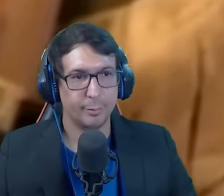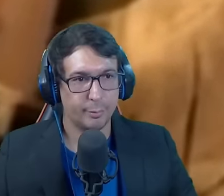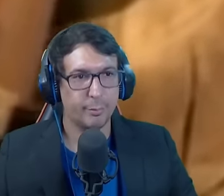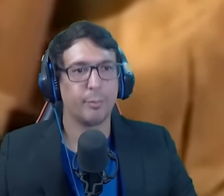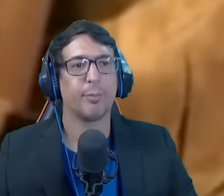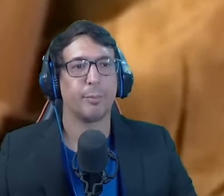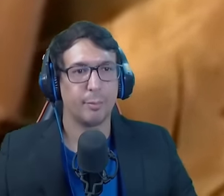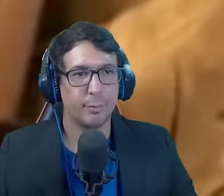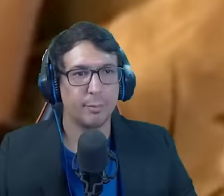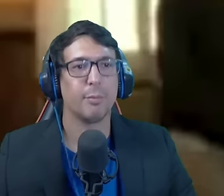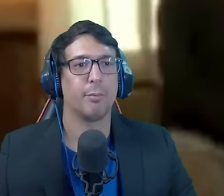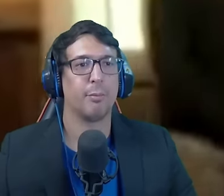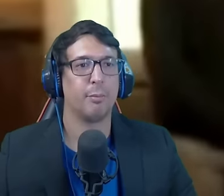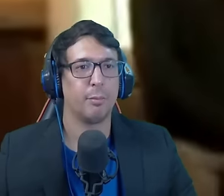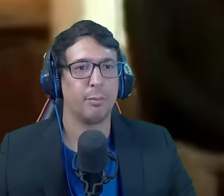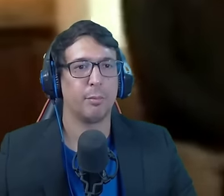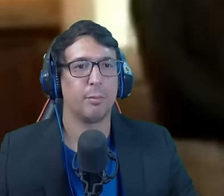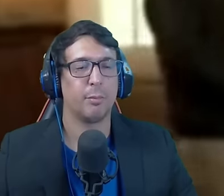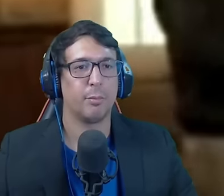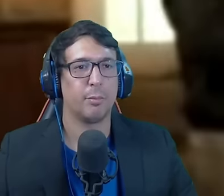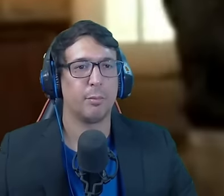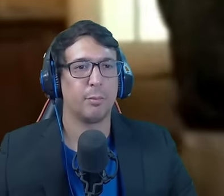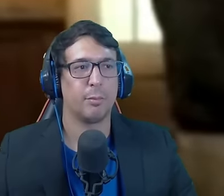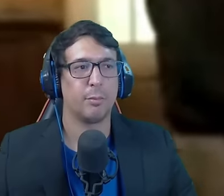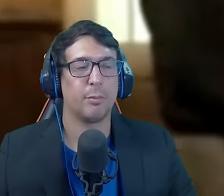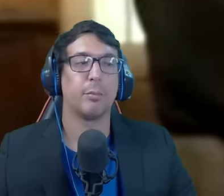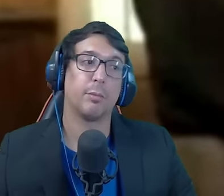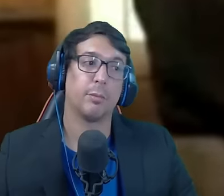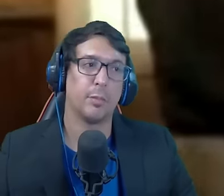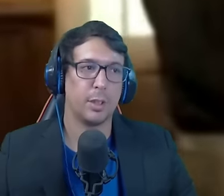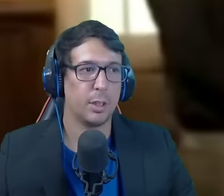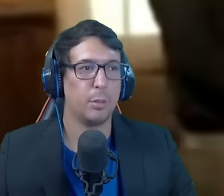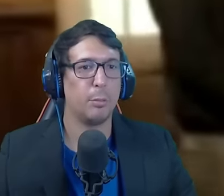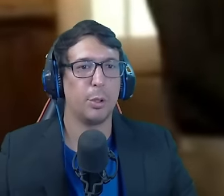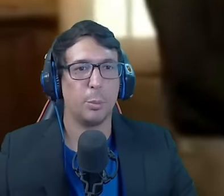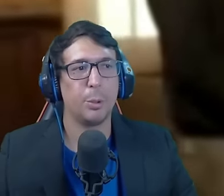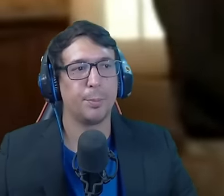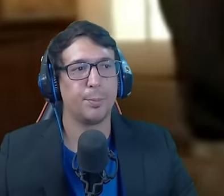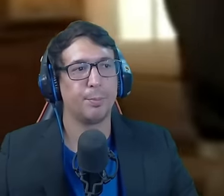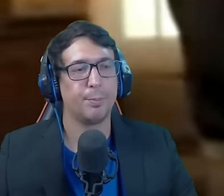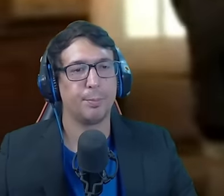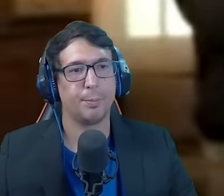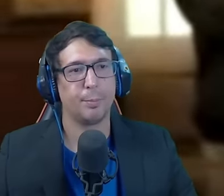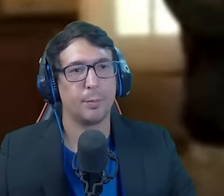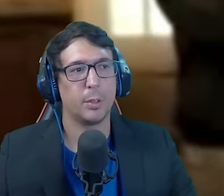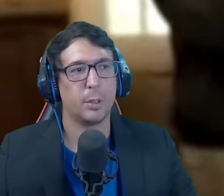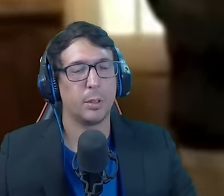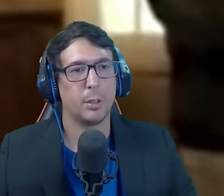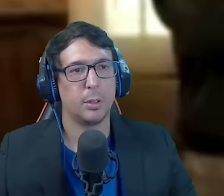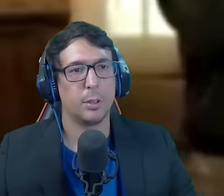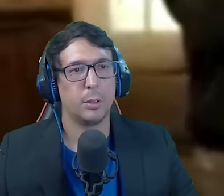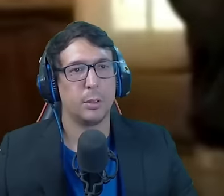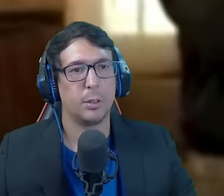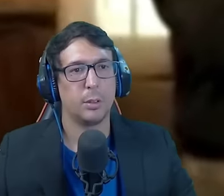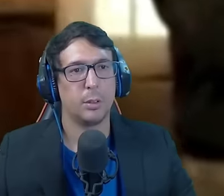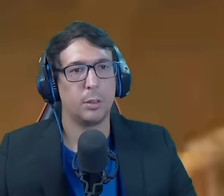una madera. Es que no era fácil tener materiales importados como los que hoy día encontramos en todas las tiendas. Muy común. En esa época hay un papel mural muy bonito, pero